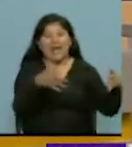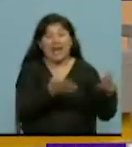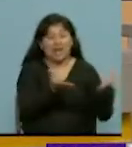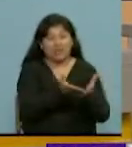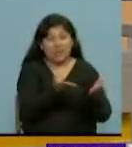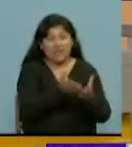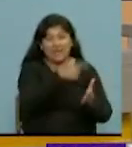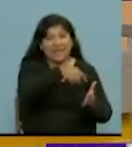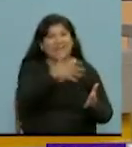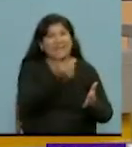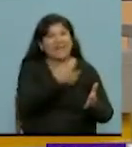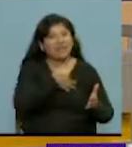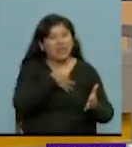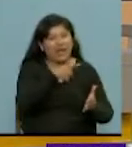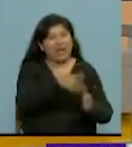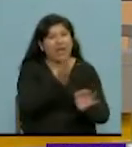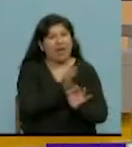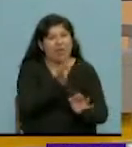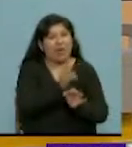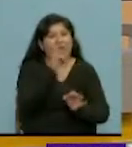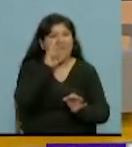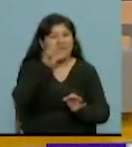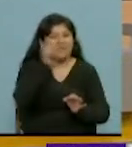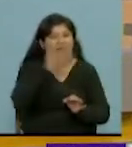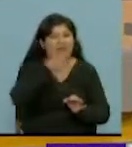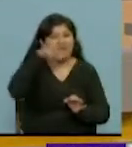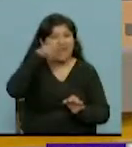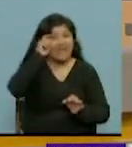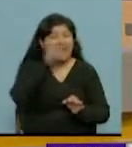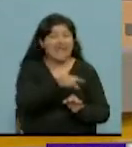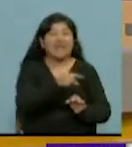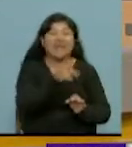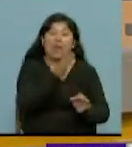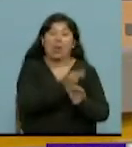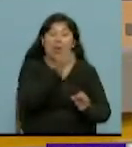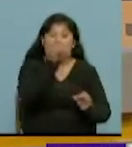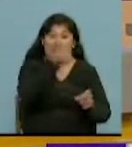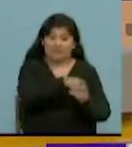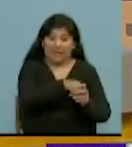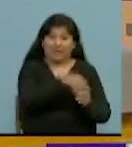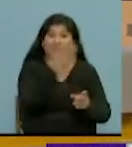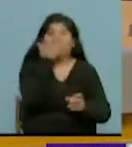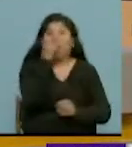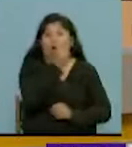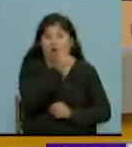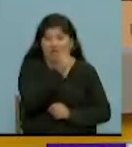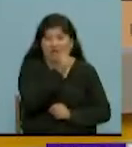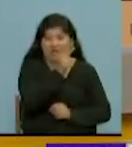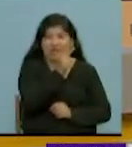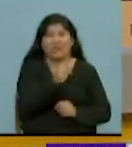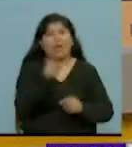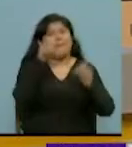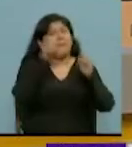escuela Javier Villafañe del barrio Autódromo de Córdoba pusieron las manos en la masa para preparar y degustar